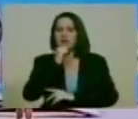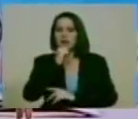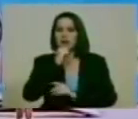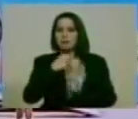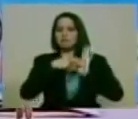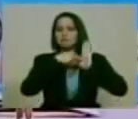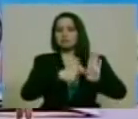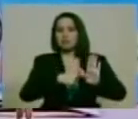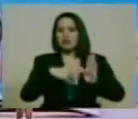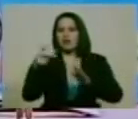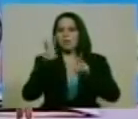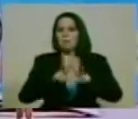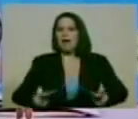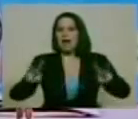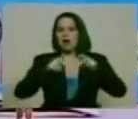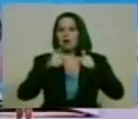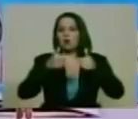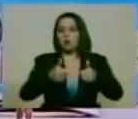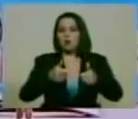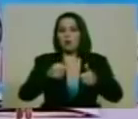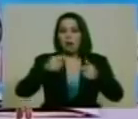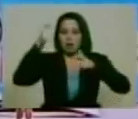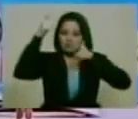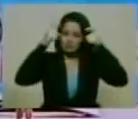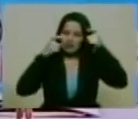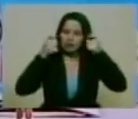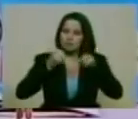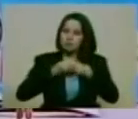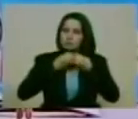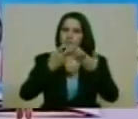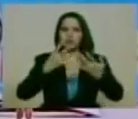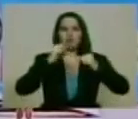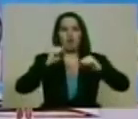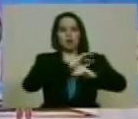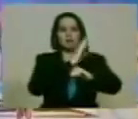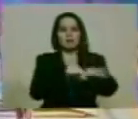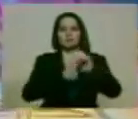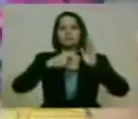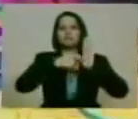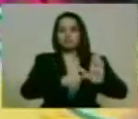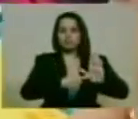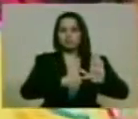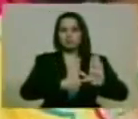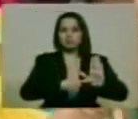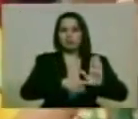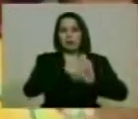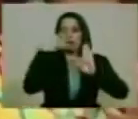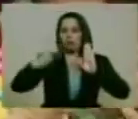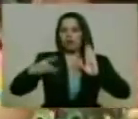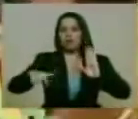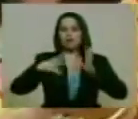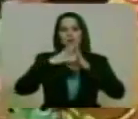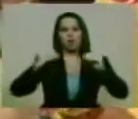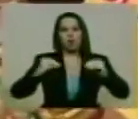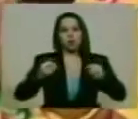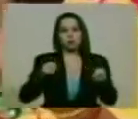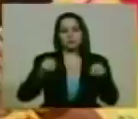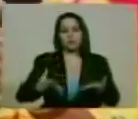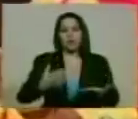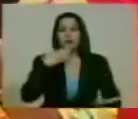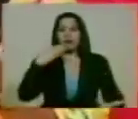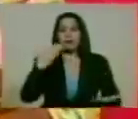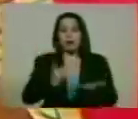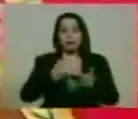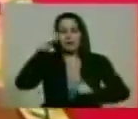comandante Hugo Chávez. Y hoy elevo mi oración, mi recuerdo, y elevo el agradecimiento de los pueblos